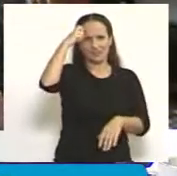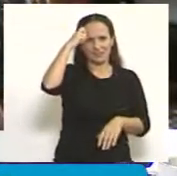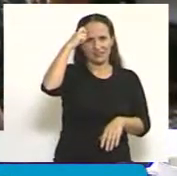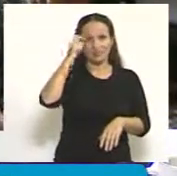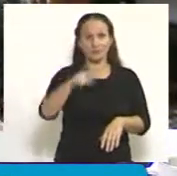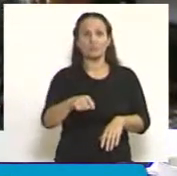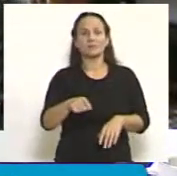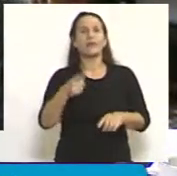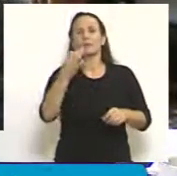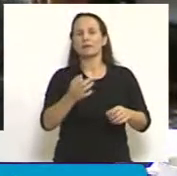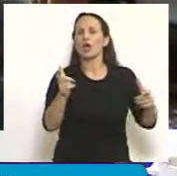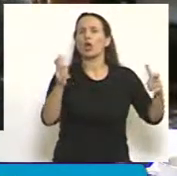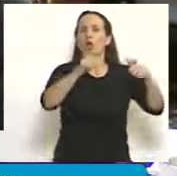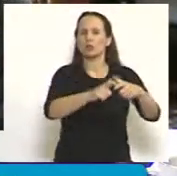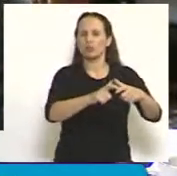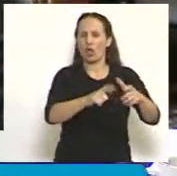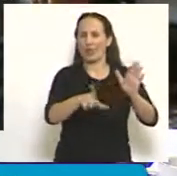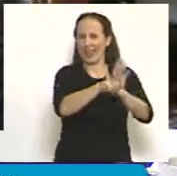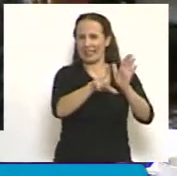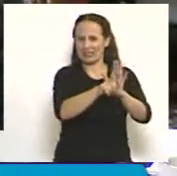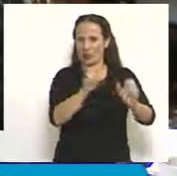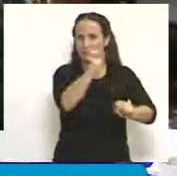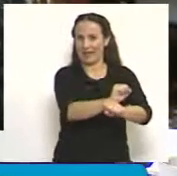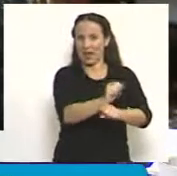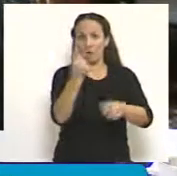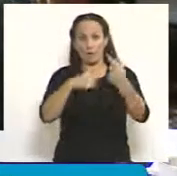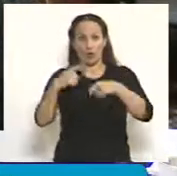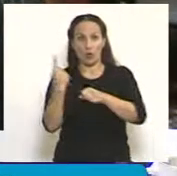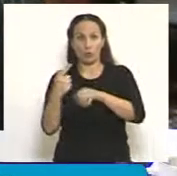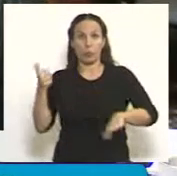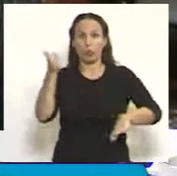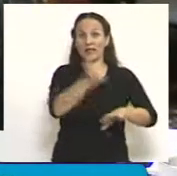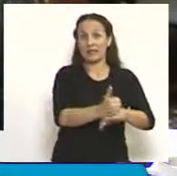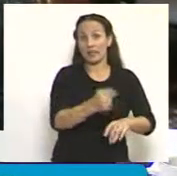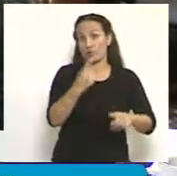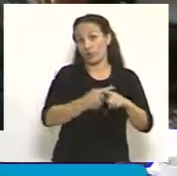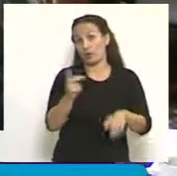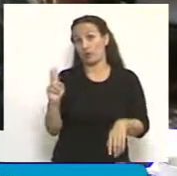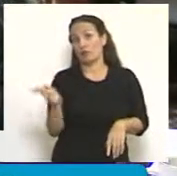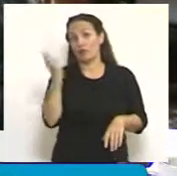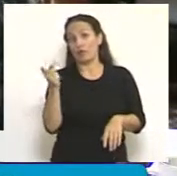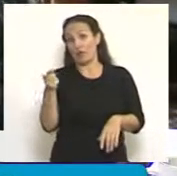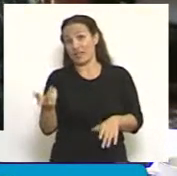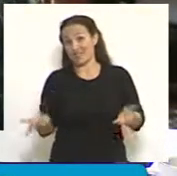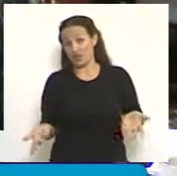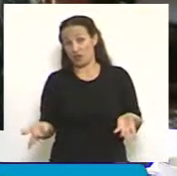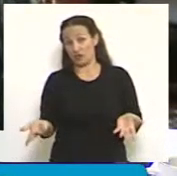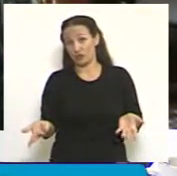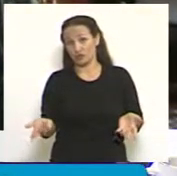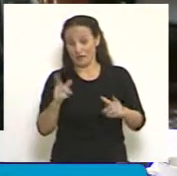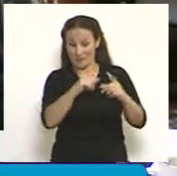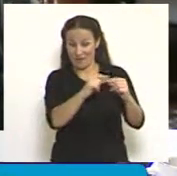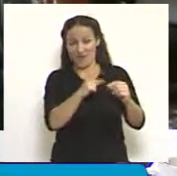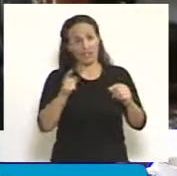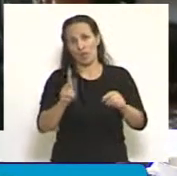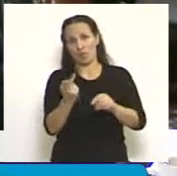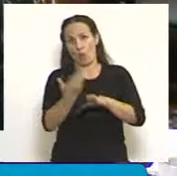voy a remitir porque todos los señores diputados tienen en su banca la versión impresa, donde están todos los